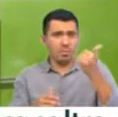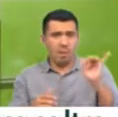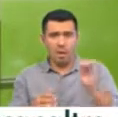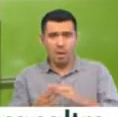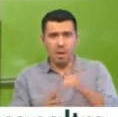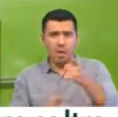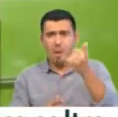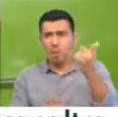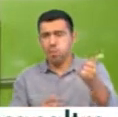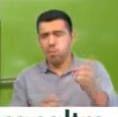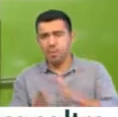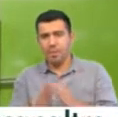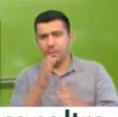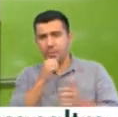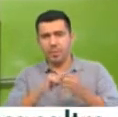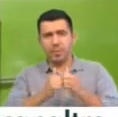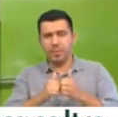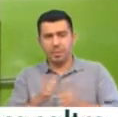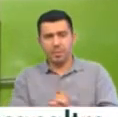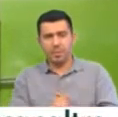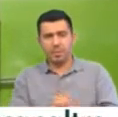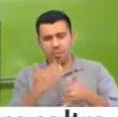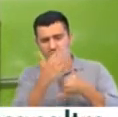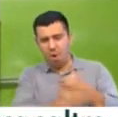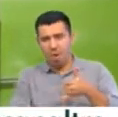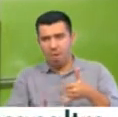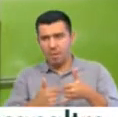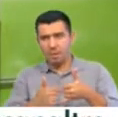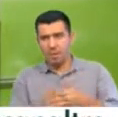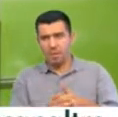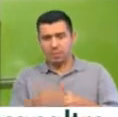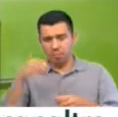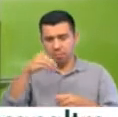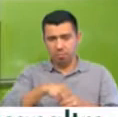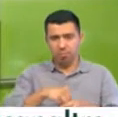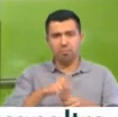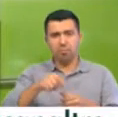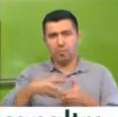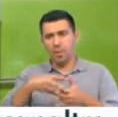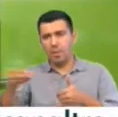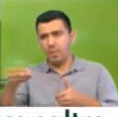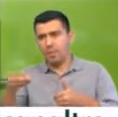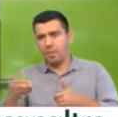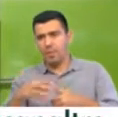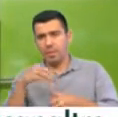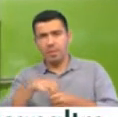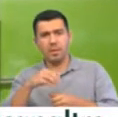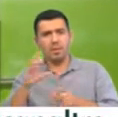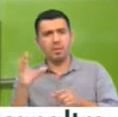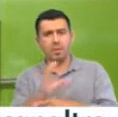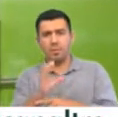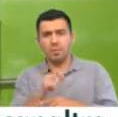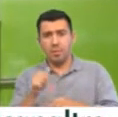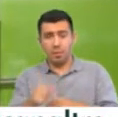precisamente ahora sí sin excusa alguna en todo el país y por fuera del país. Entonces creo que hoy es un